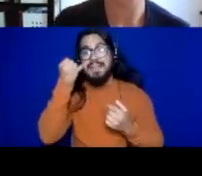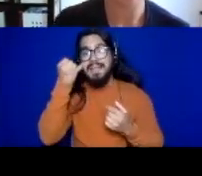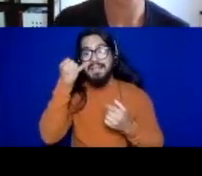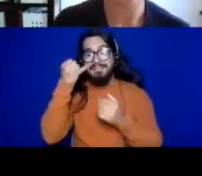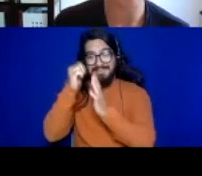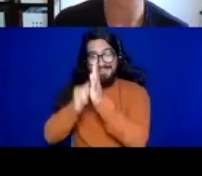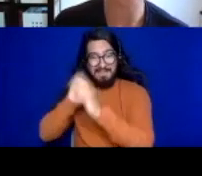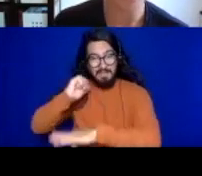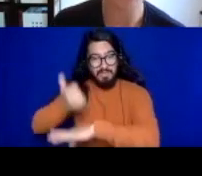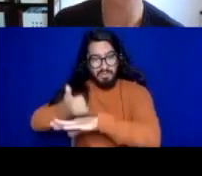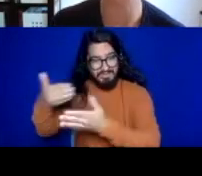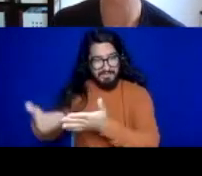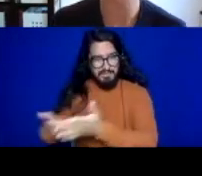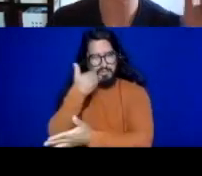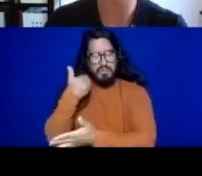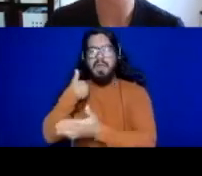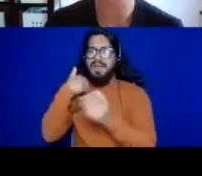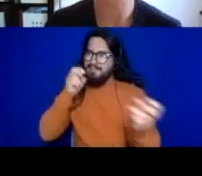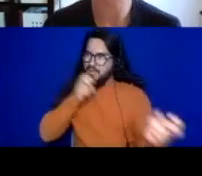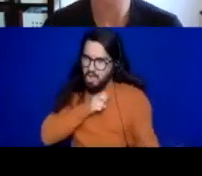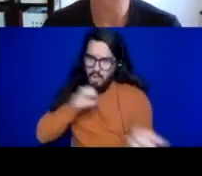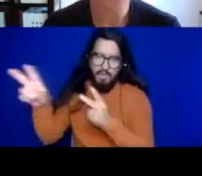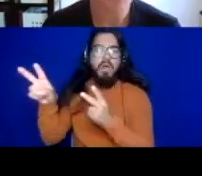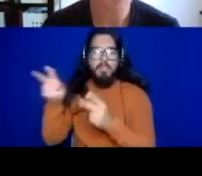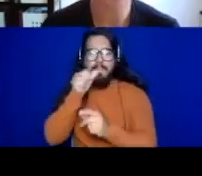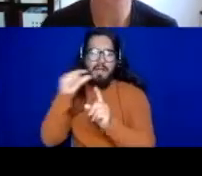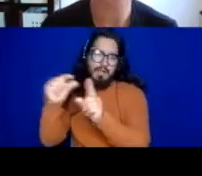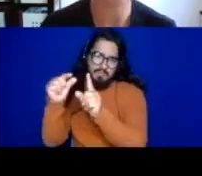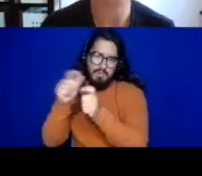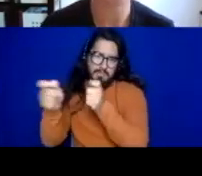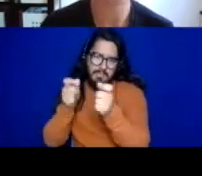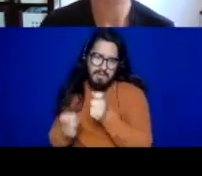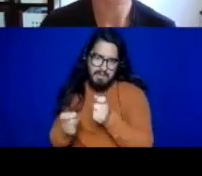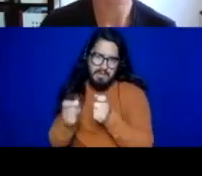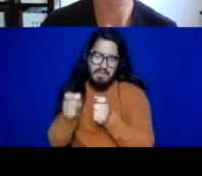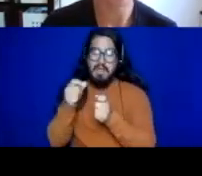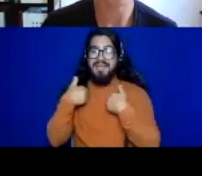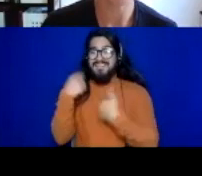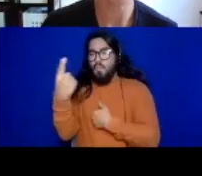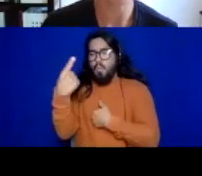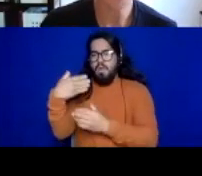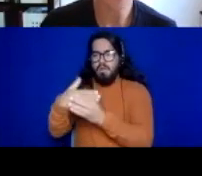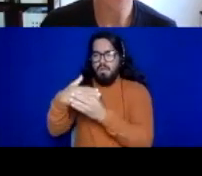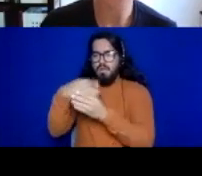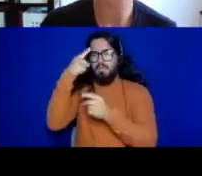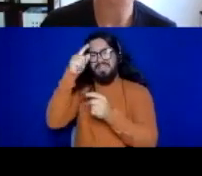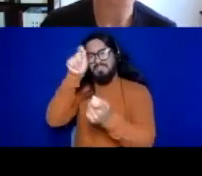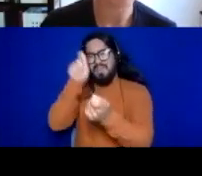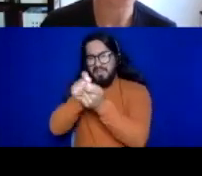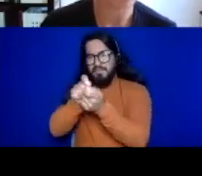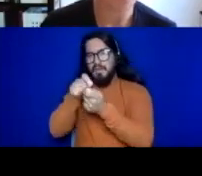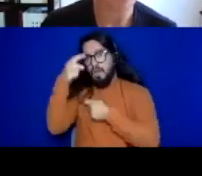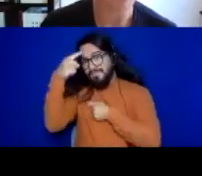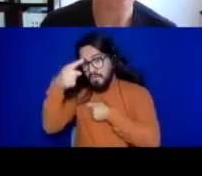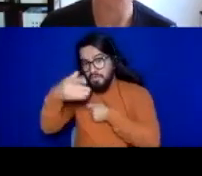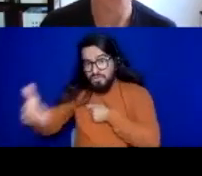la entro a mi manejador de contraseñas. Es una válvula para cosas que son cosas